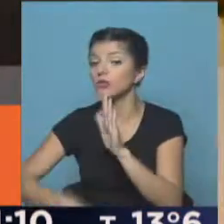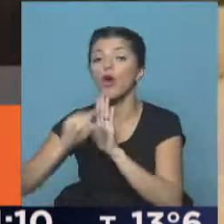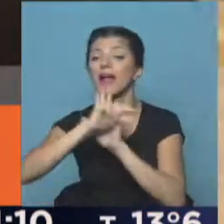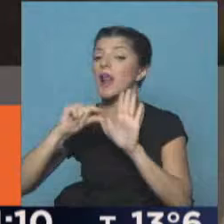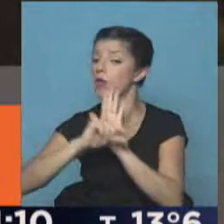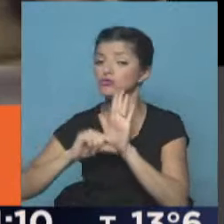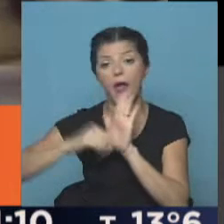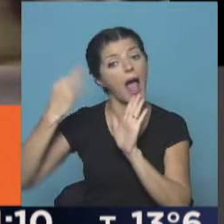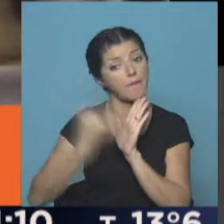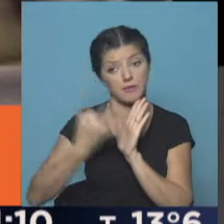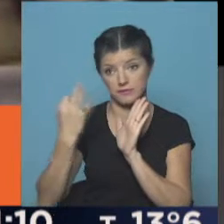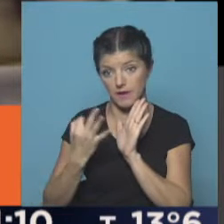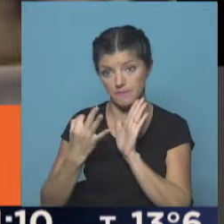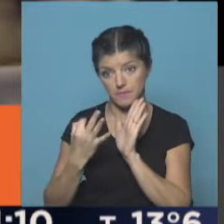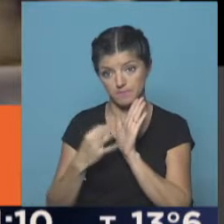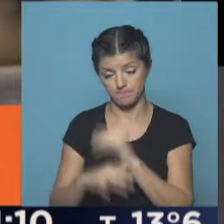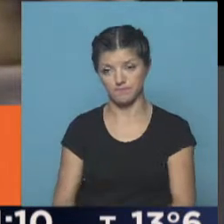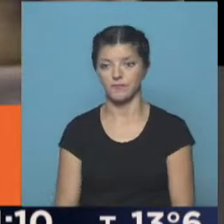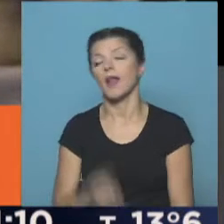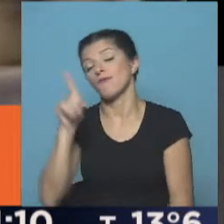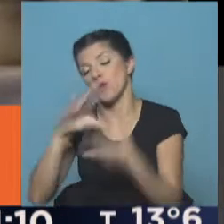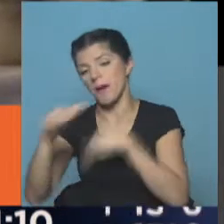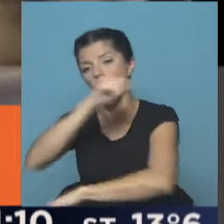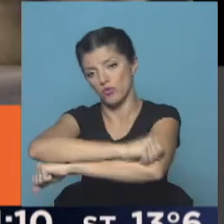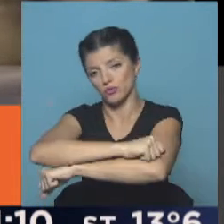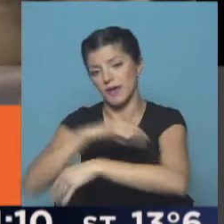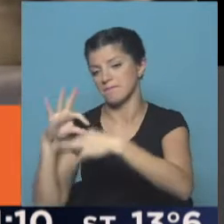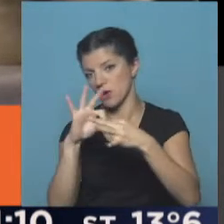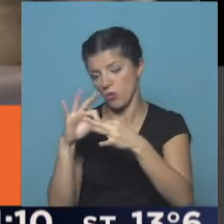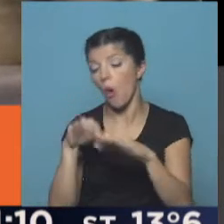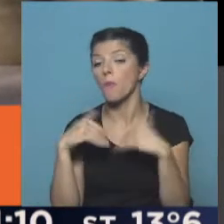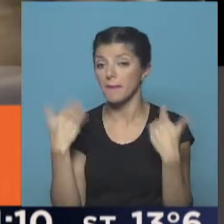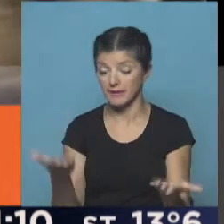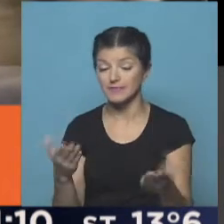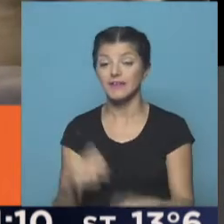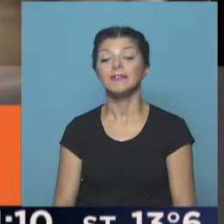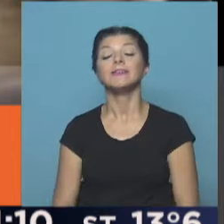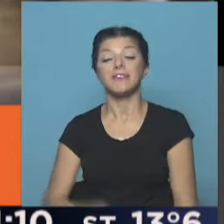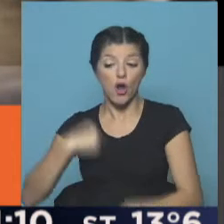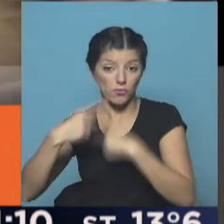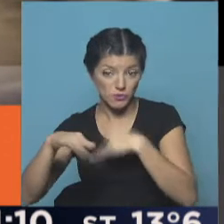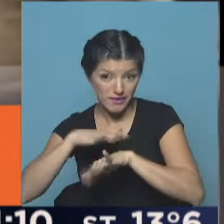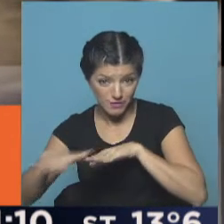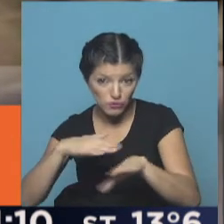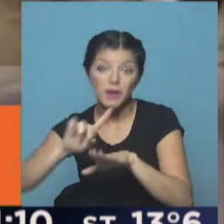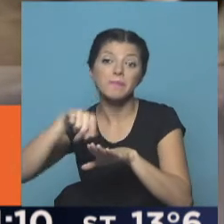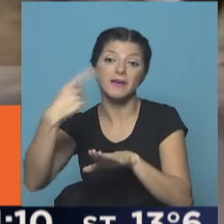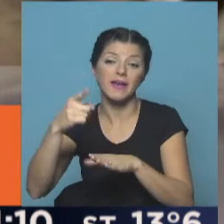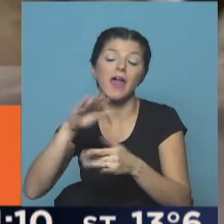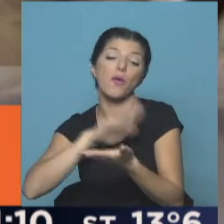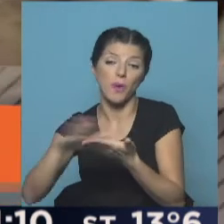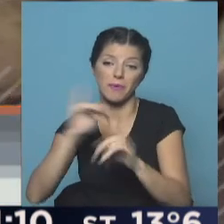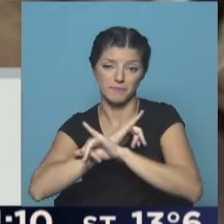cláusulas especiales que obviamente tendrán que ver con su disciplina. La novela continuará y mañana tendremos un nuevo capítulo.